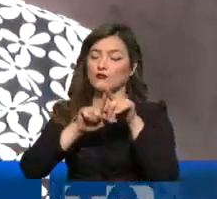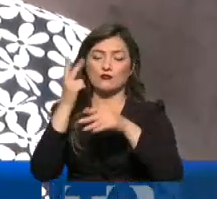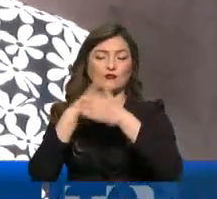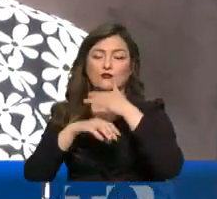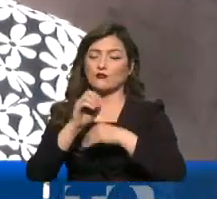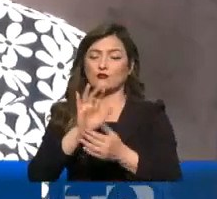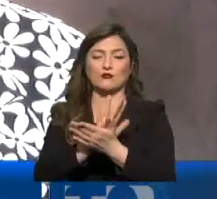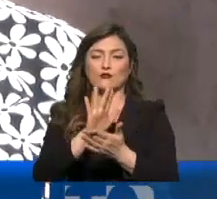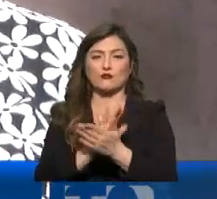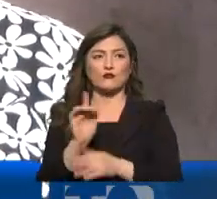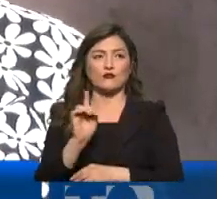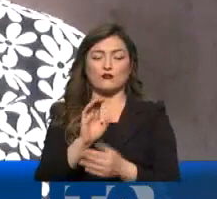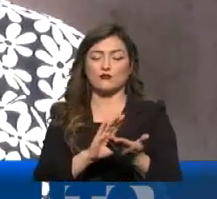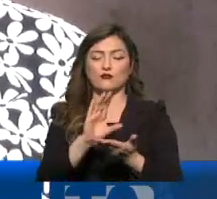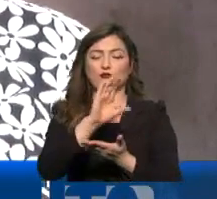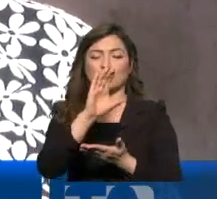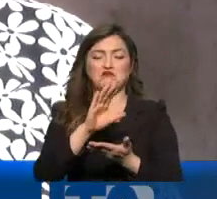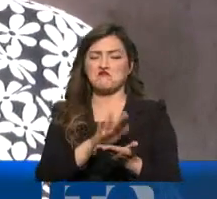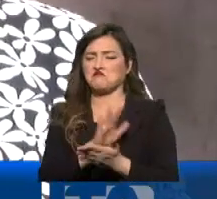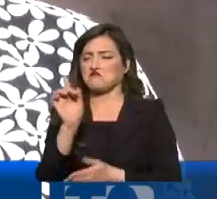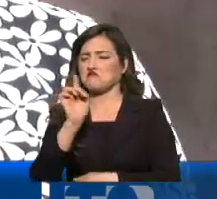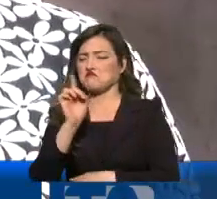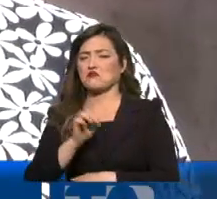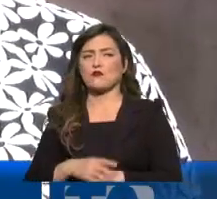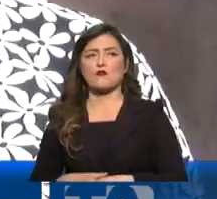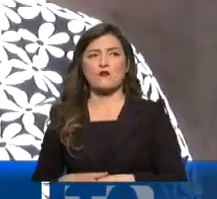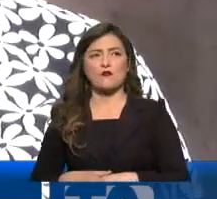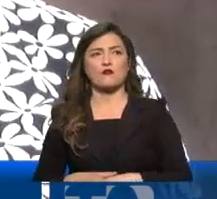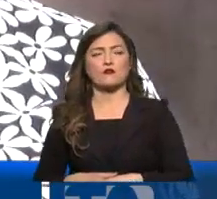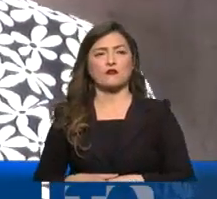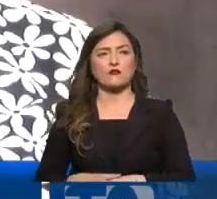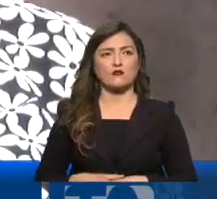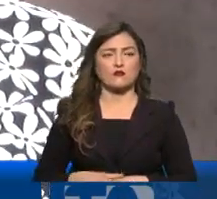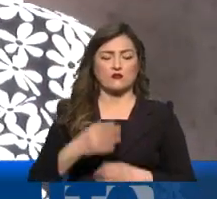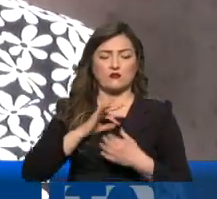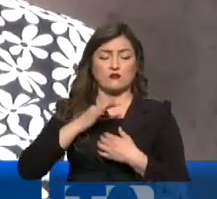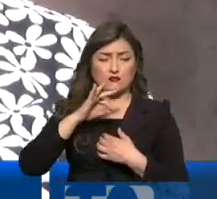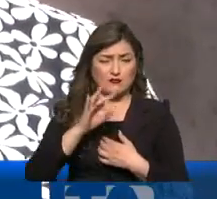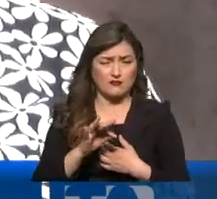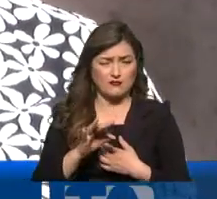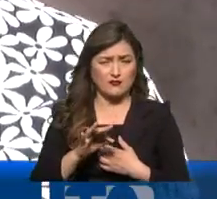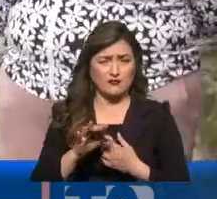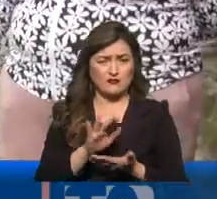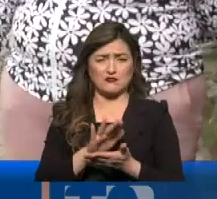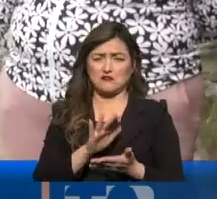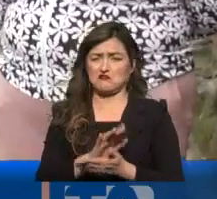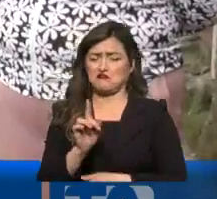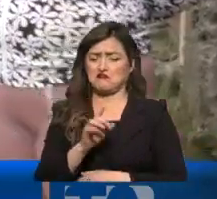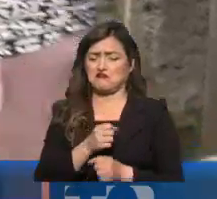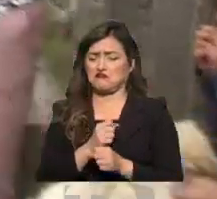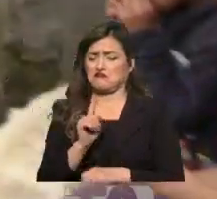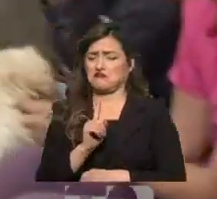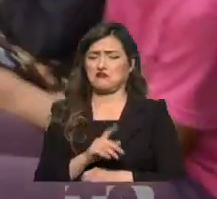hijos a la escuela, todavía ni al colegio ni a la escuela, por el motivo que todavía no estamos seguros que esto va a estar un poco más calmante. Esta